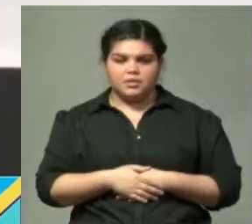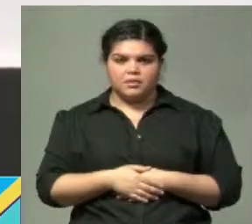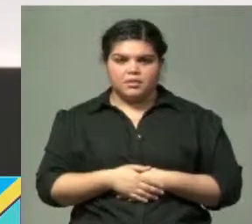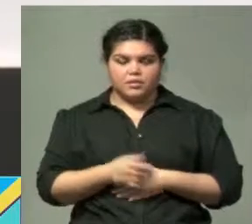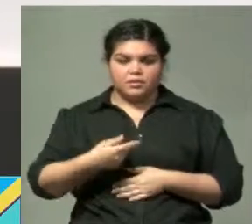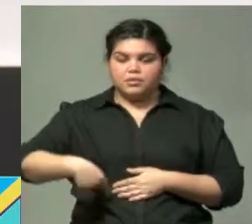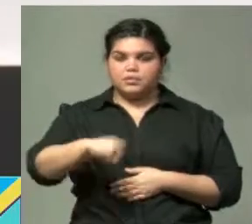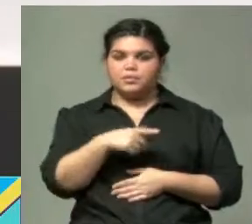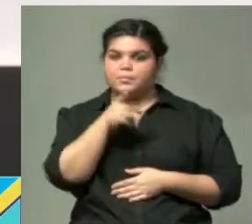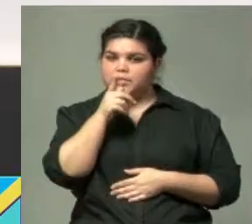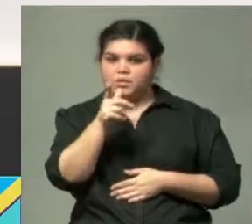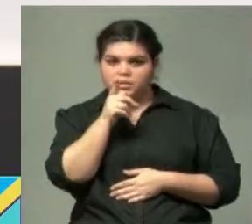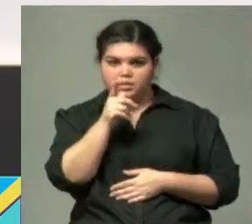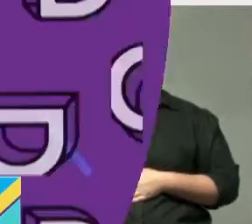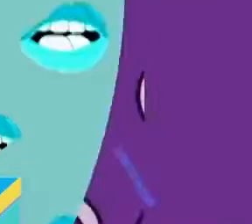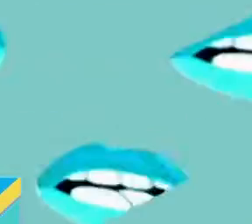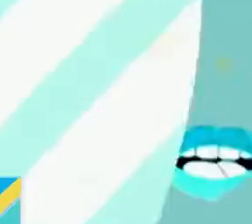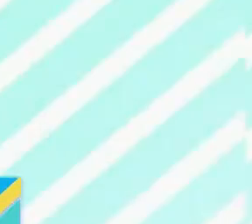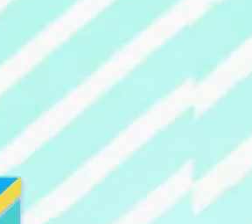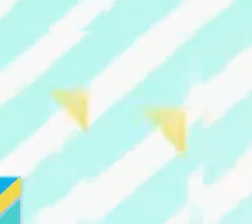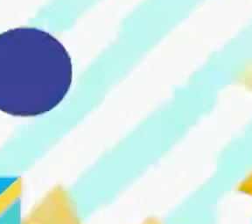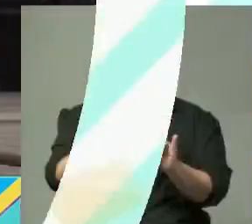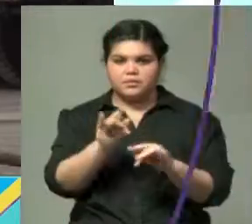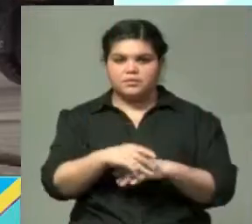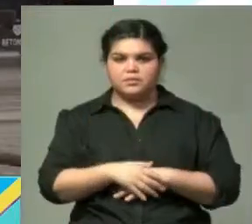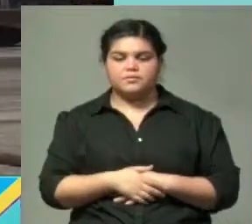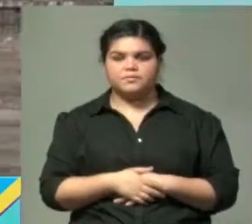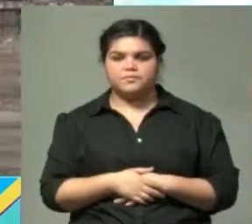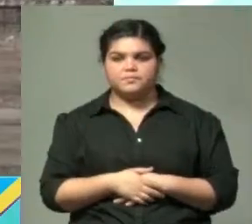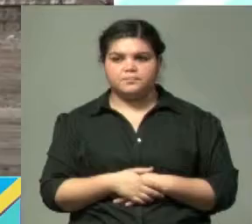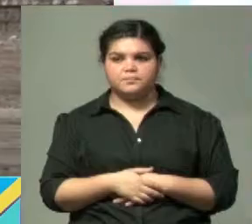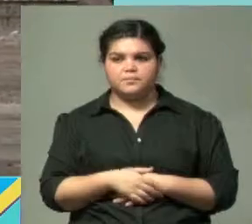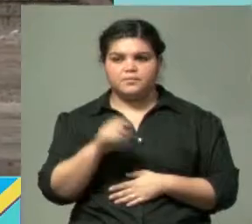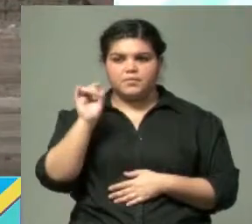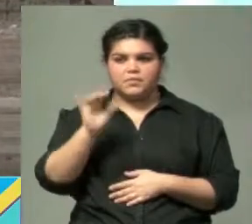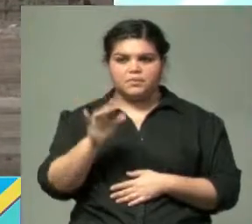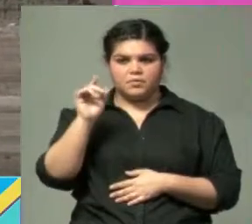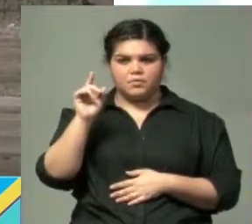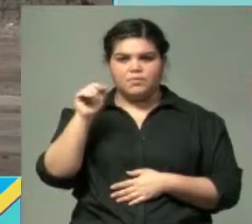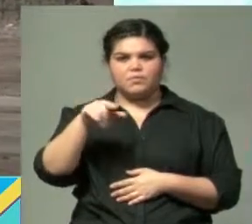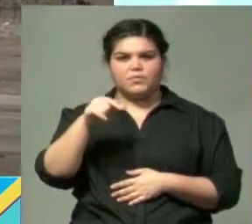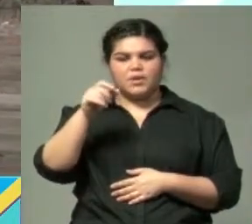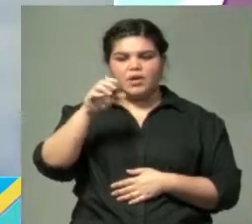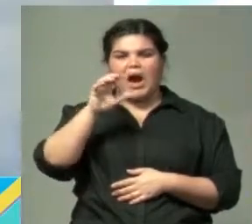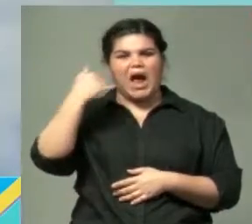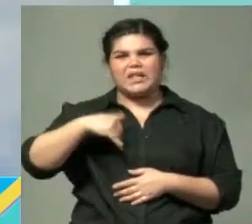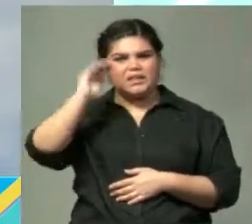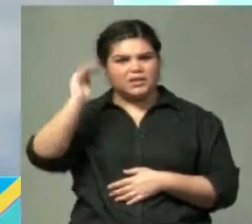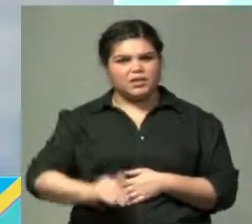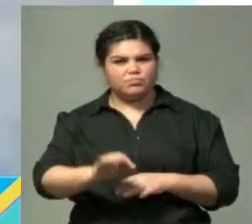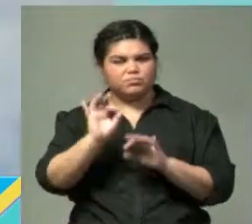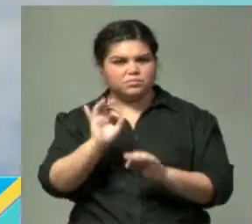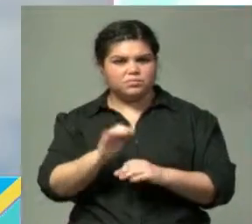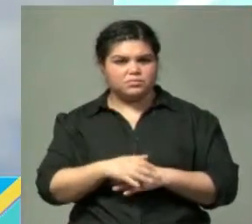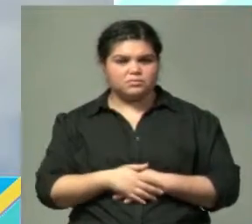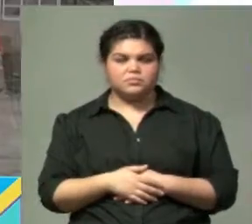nos parece que estamos en una situación muy complicada, no solo en sino en Argentina en general, ¿no? Bien. A ver, partiendo de